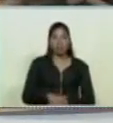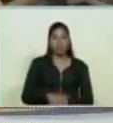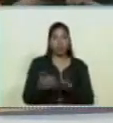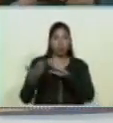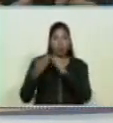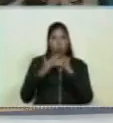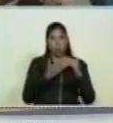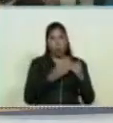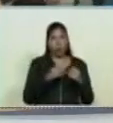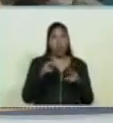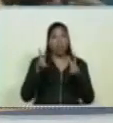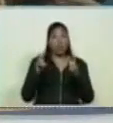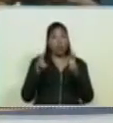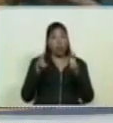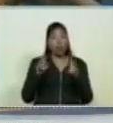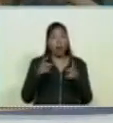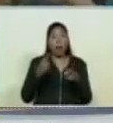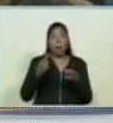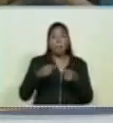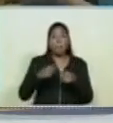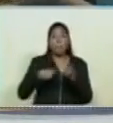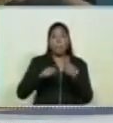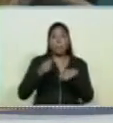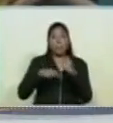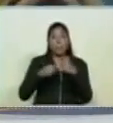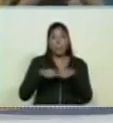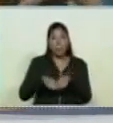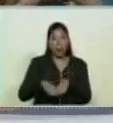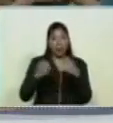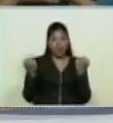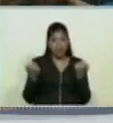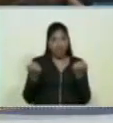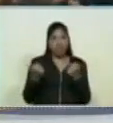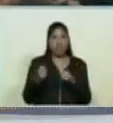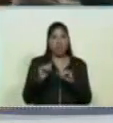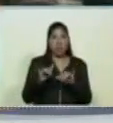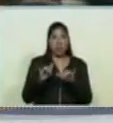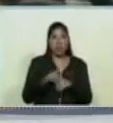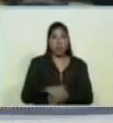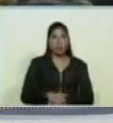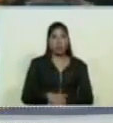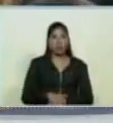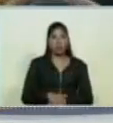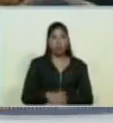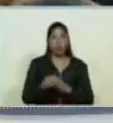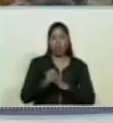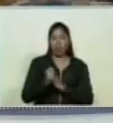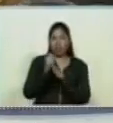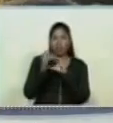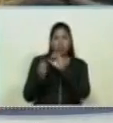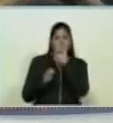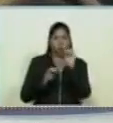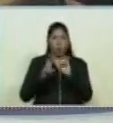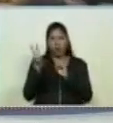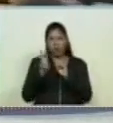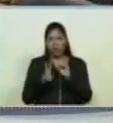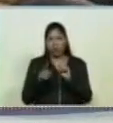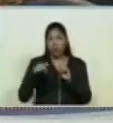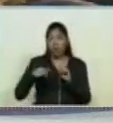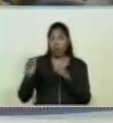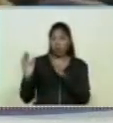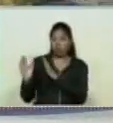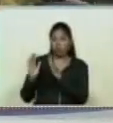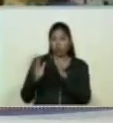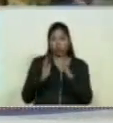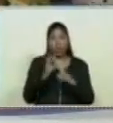Estamos inaugurando una panadería en manos de la juventud Robert Serra, en manos del movimiento Somos Venezuela. Se ha organizado esta brigada desde